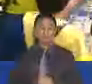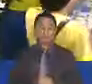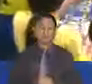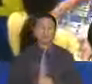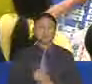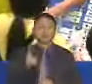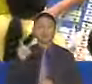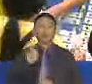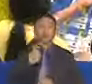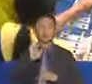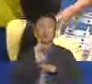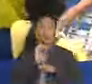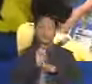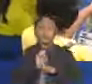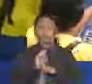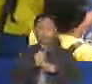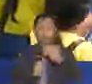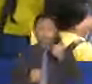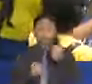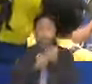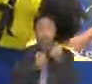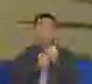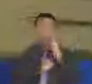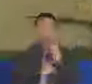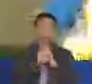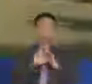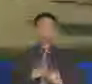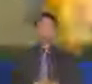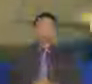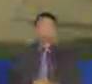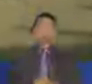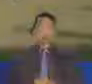requería fortalecer y levantar su ánimo cívico